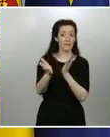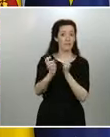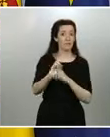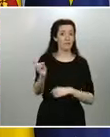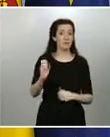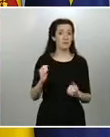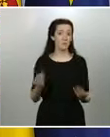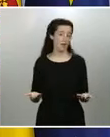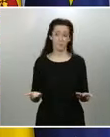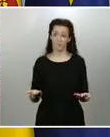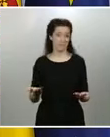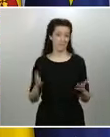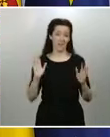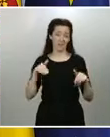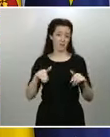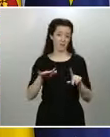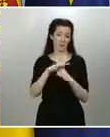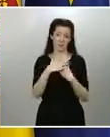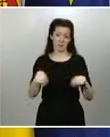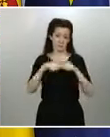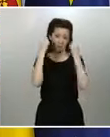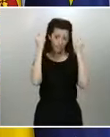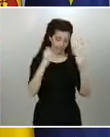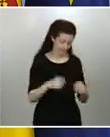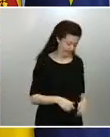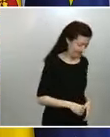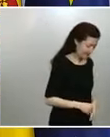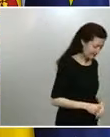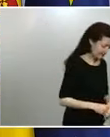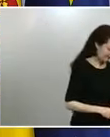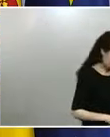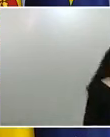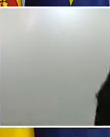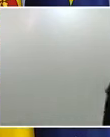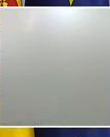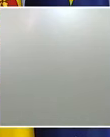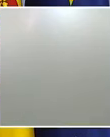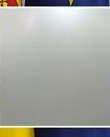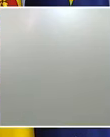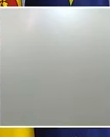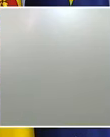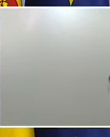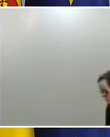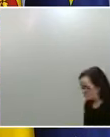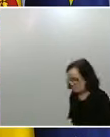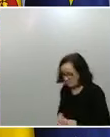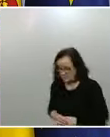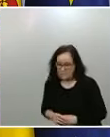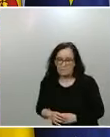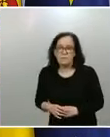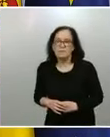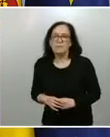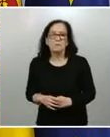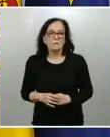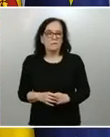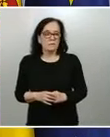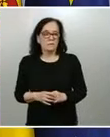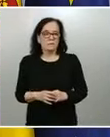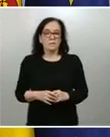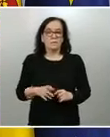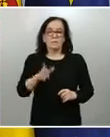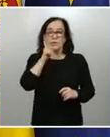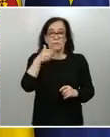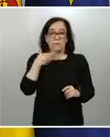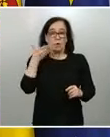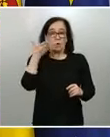caso y el desorden no pedimos ni esperamos acatamiento ni